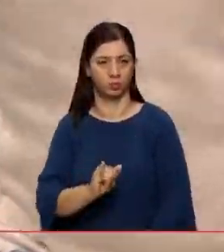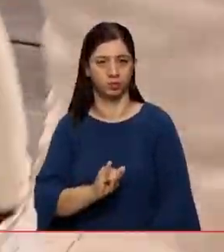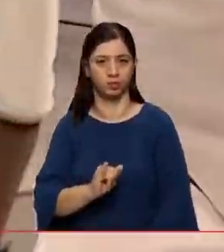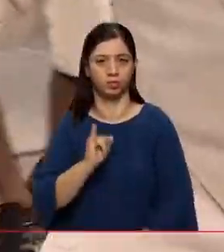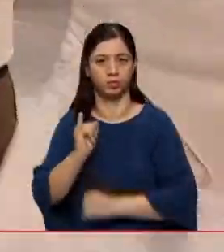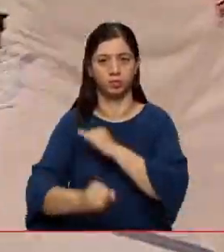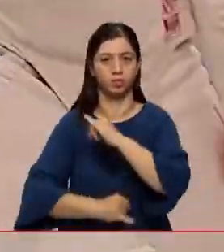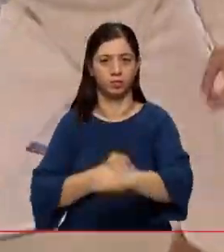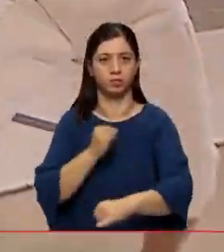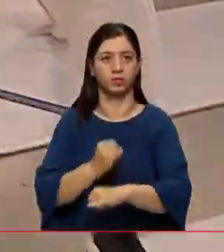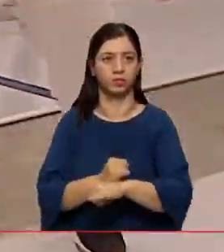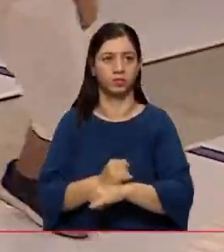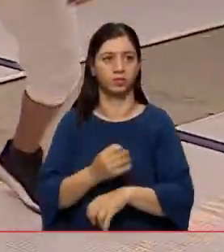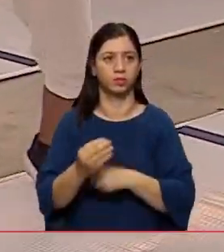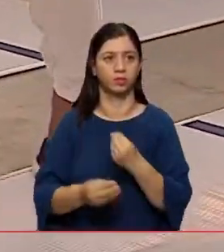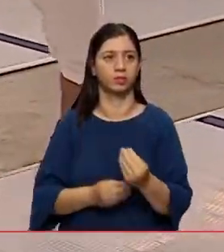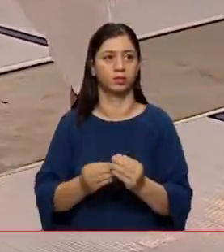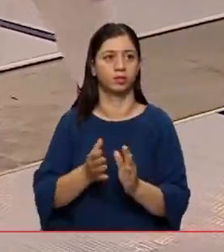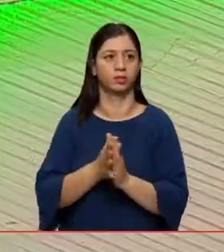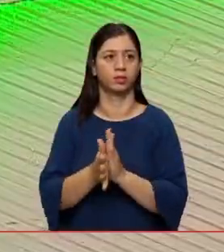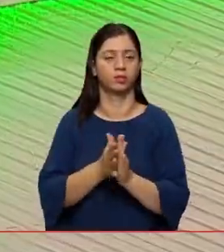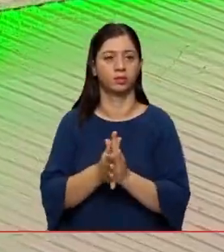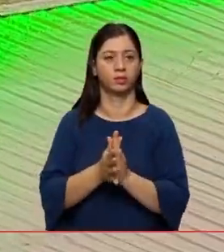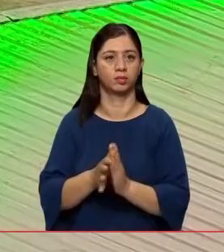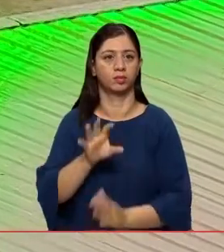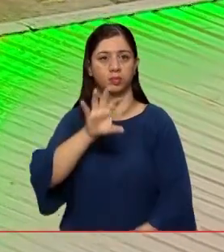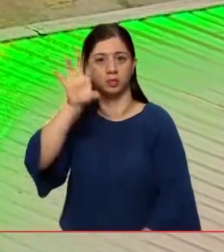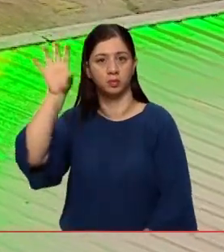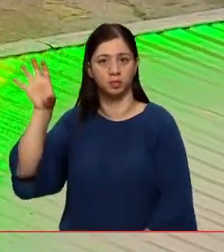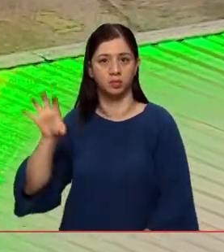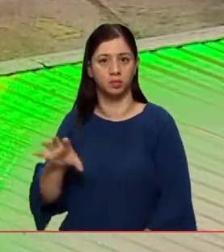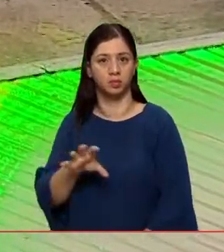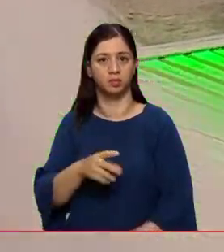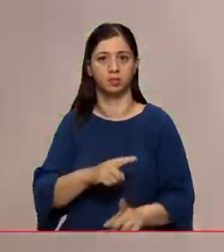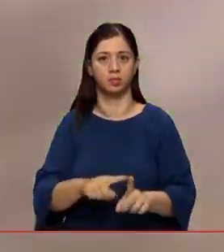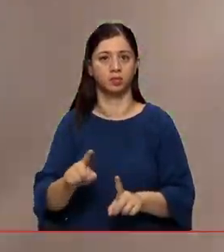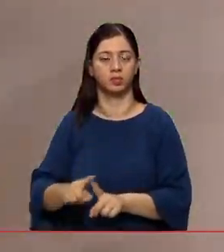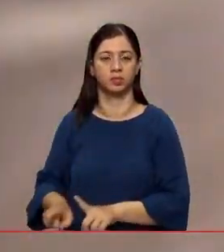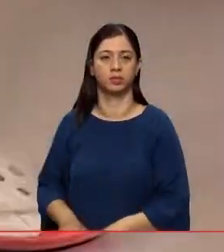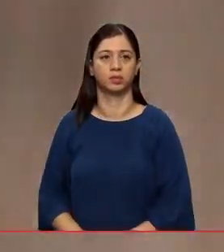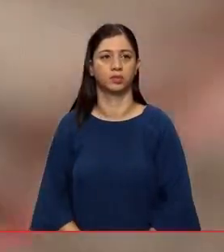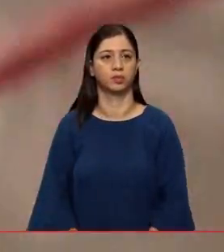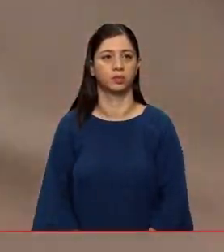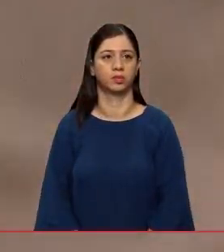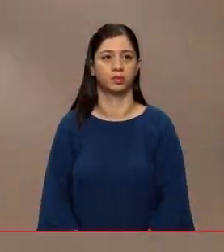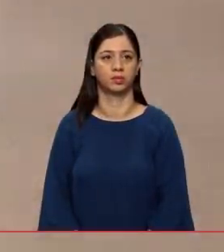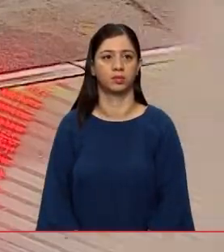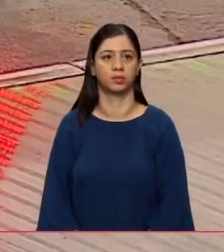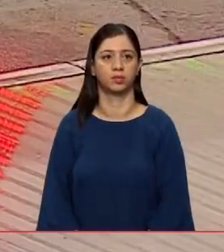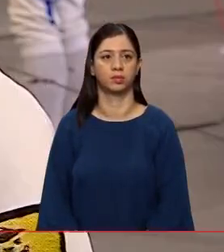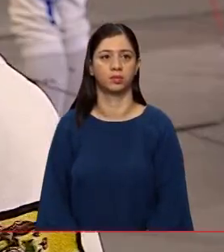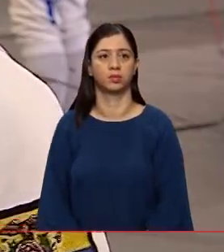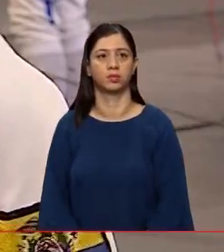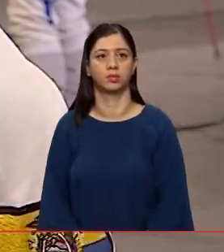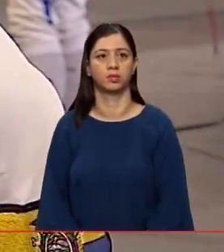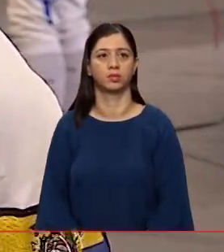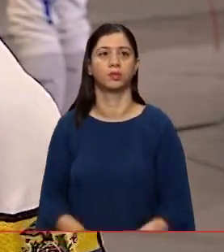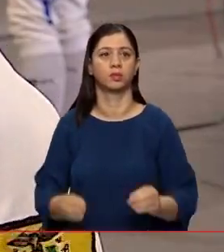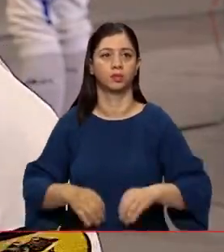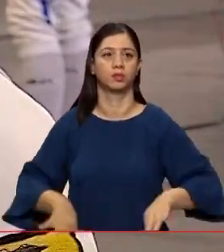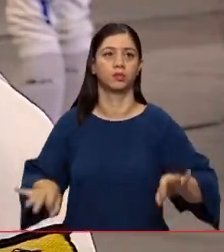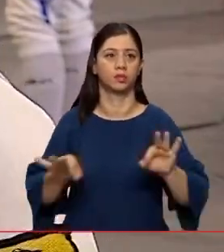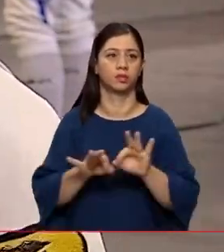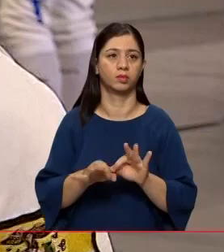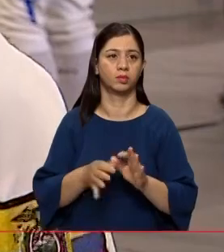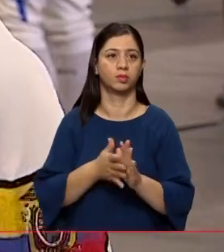la participación de más de 50 delegaciones y 390 atletas. La expectativa sería pasar la pool a tabla